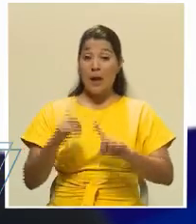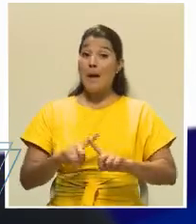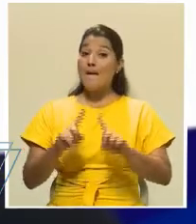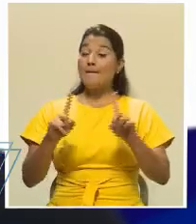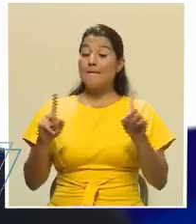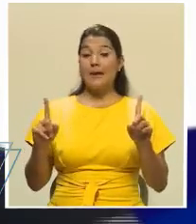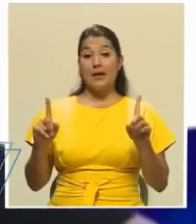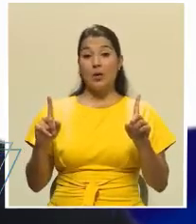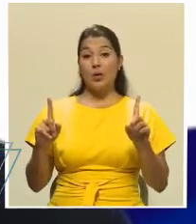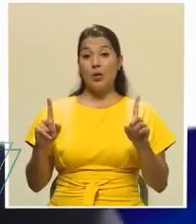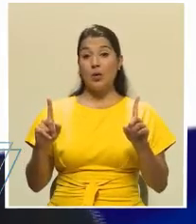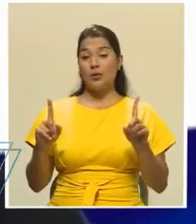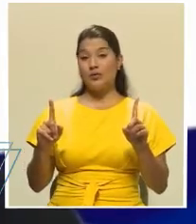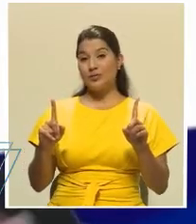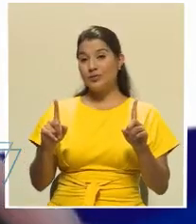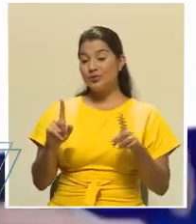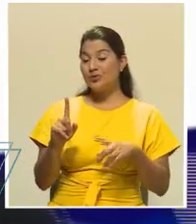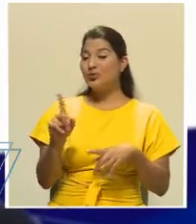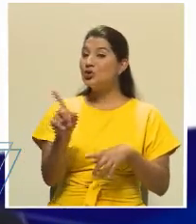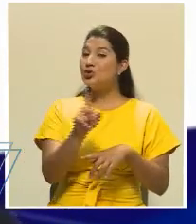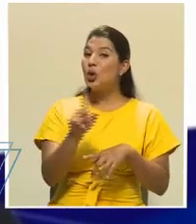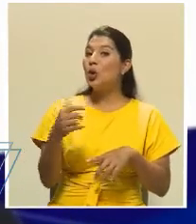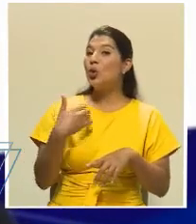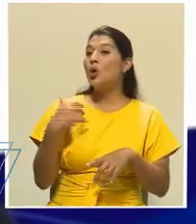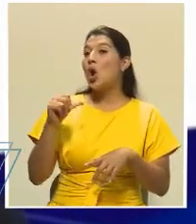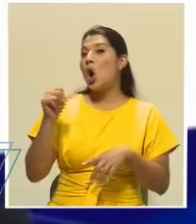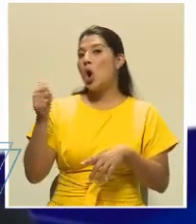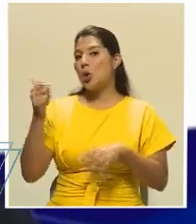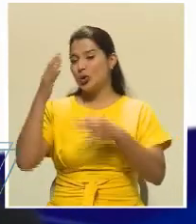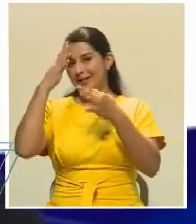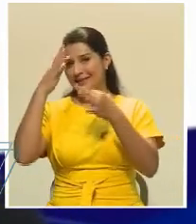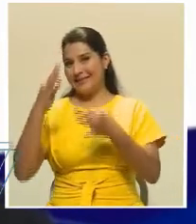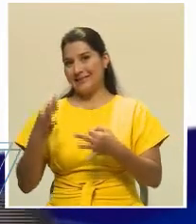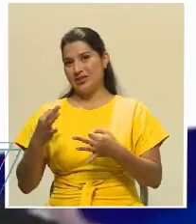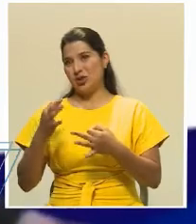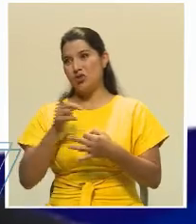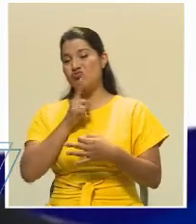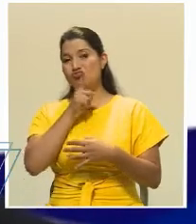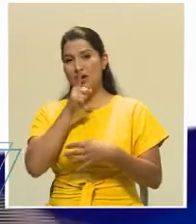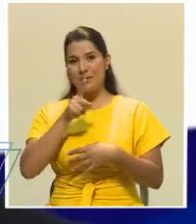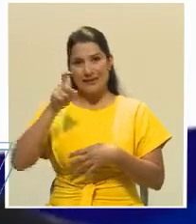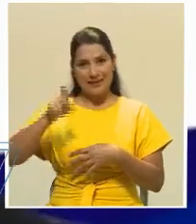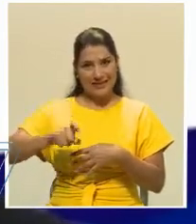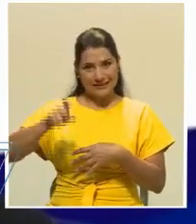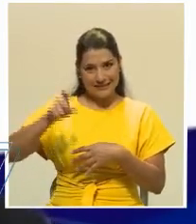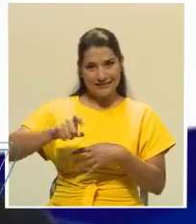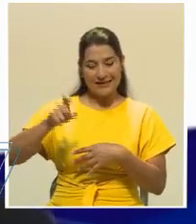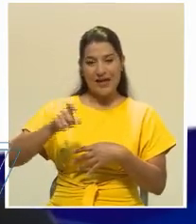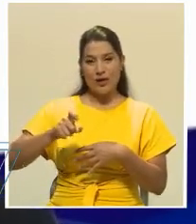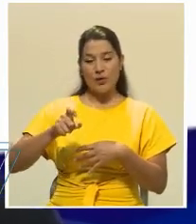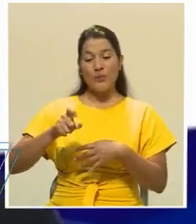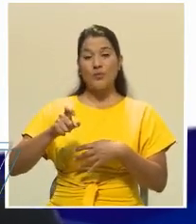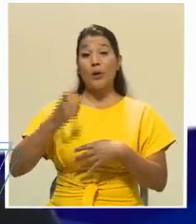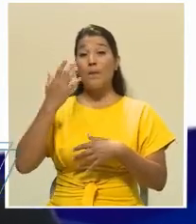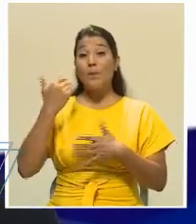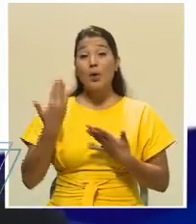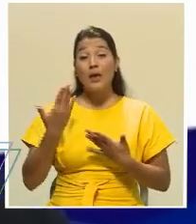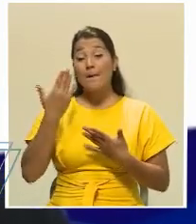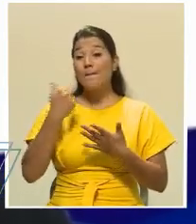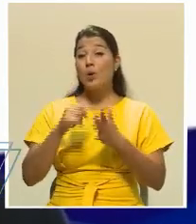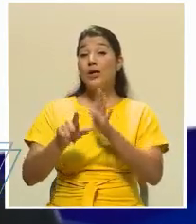sin embargo no se habían tomado otras medidas de carácter, digamos, estructural de fondo, porque la